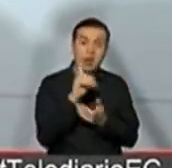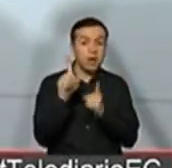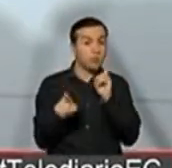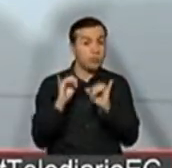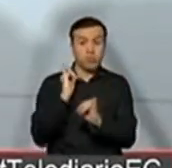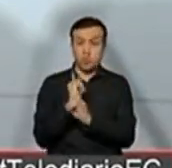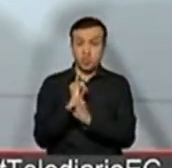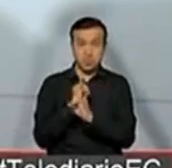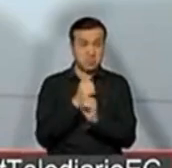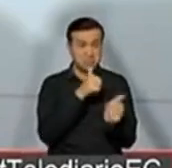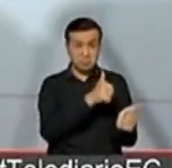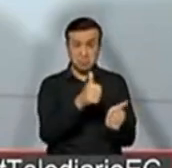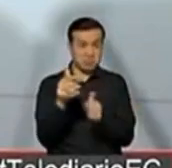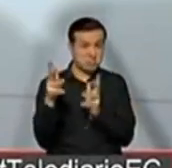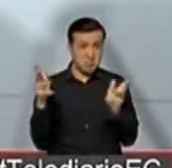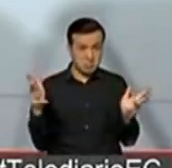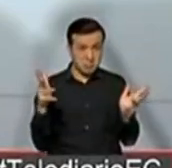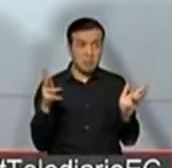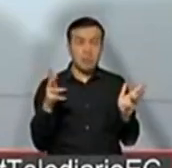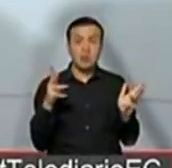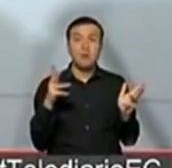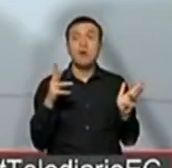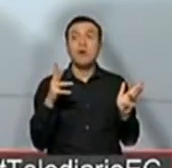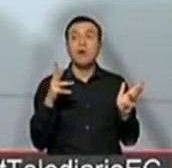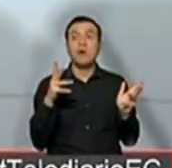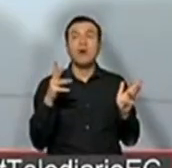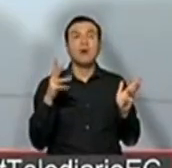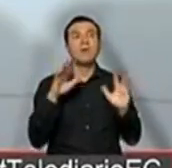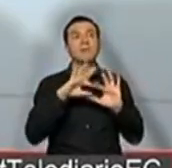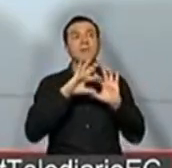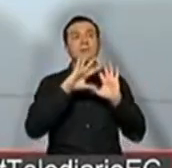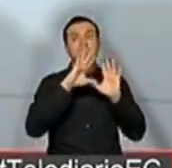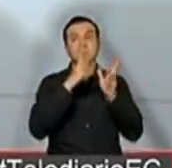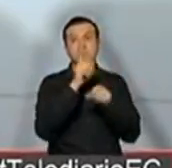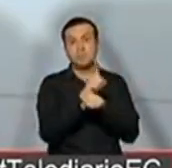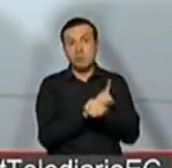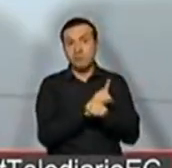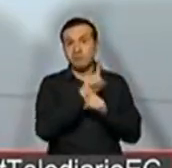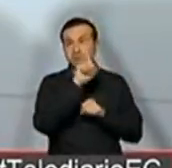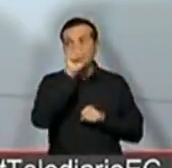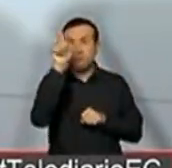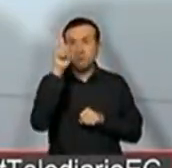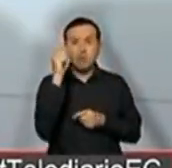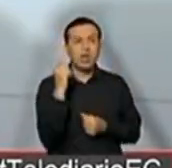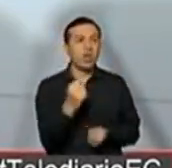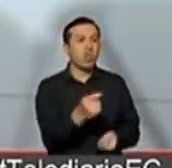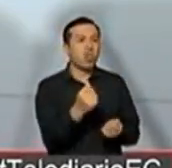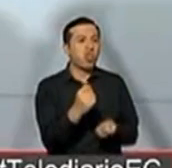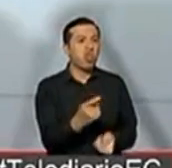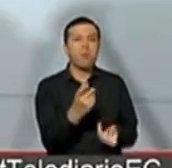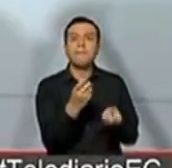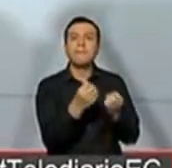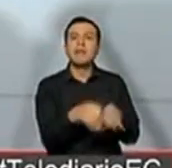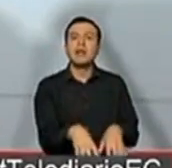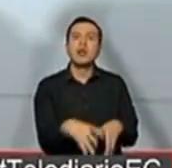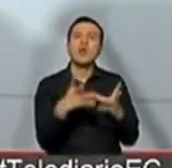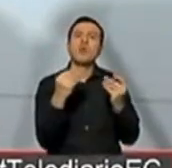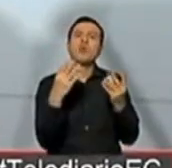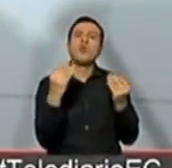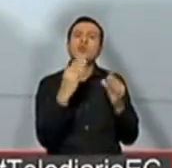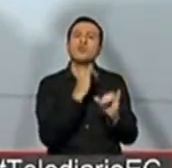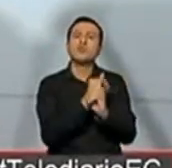sirven para nada. Tenemos una agencia espacial que bota la plata y no sirve para nada. Tenemos decenas